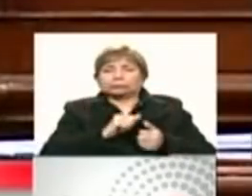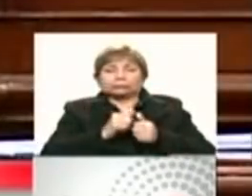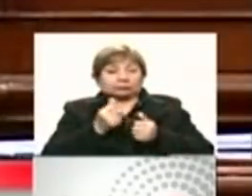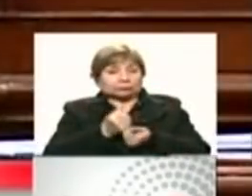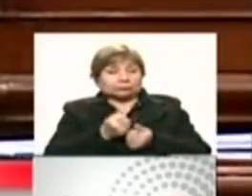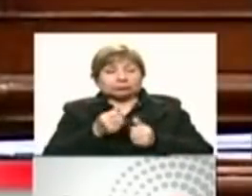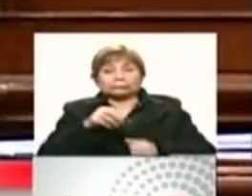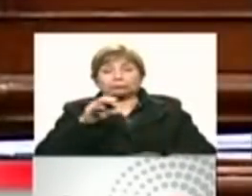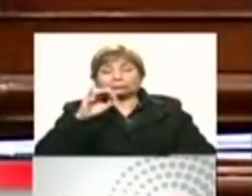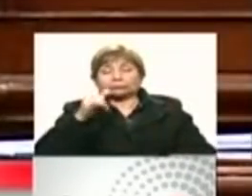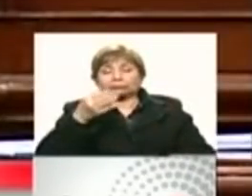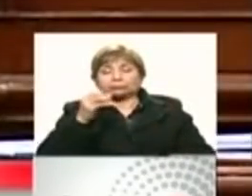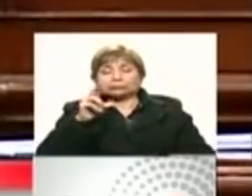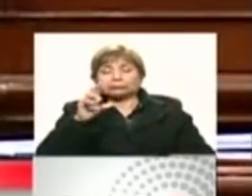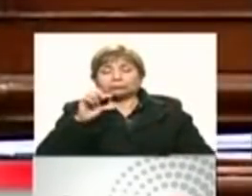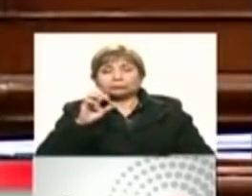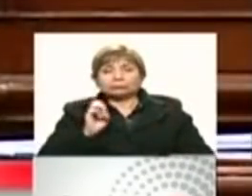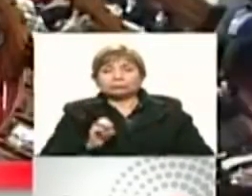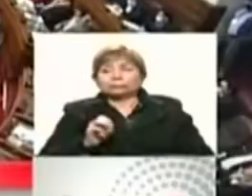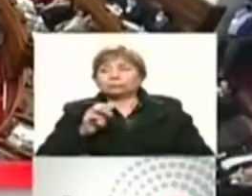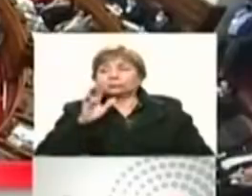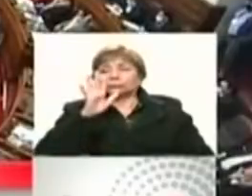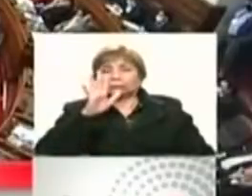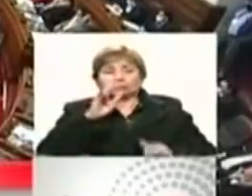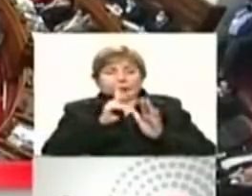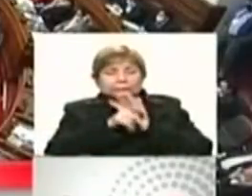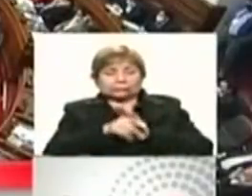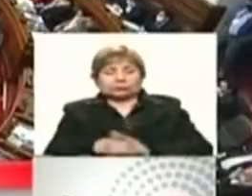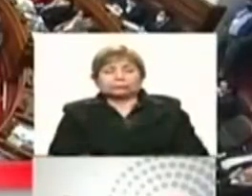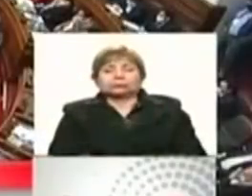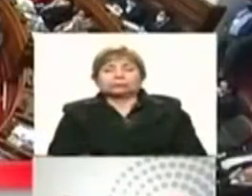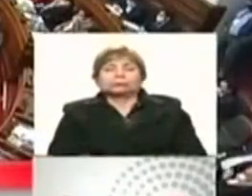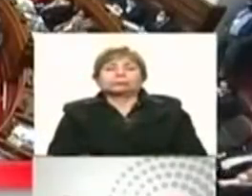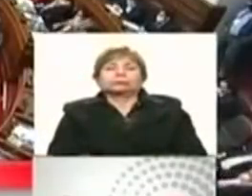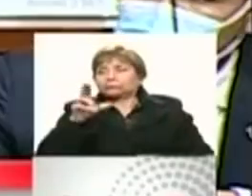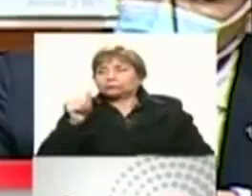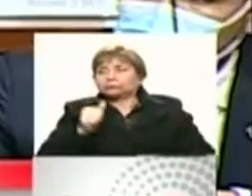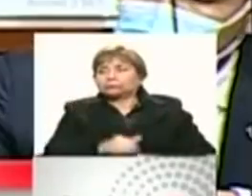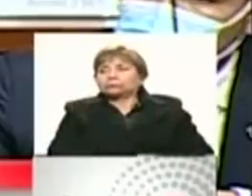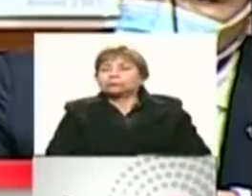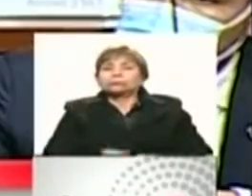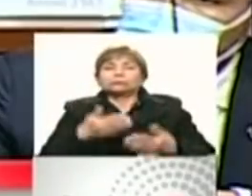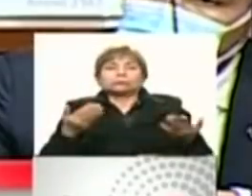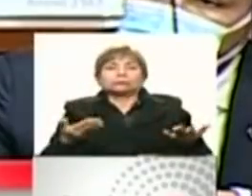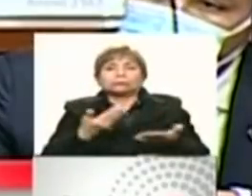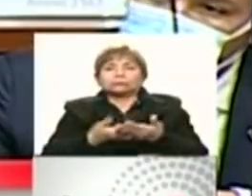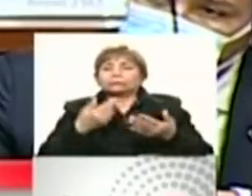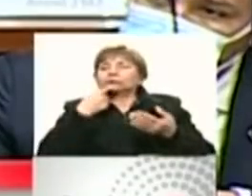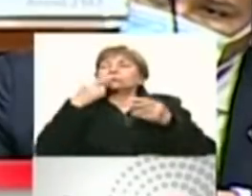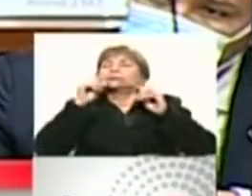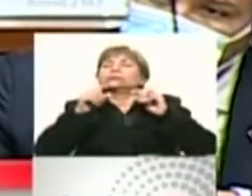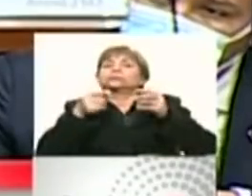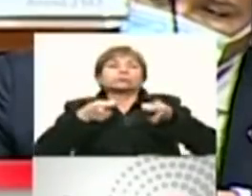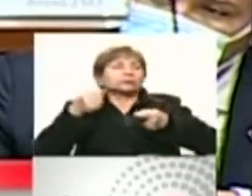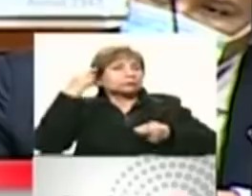cierto. Creo que es el único, ¿no?, que es al mismo tiempo ministro y congresista, ¿o hay otro? ¿Sánchez no es